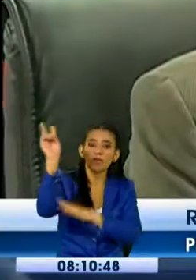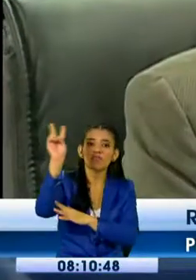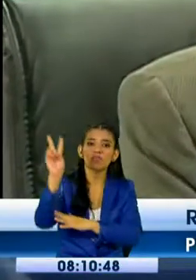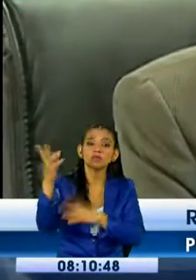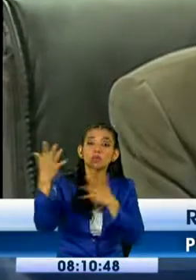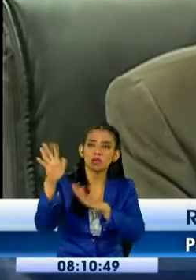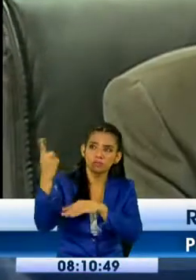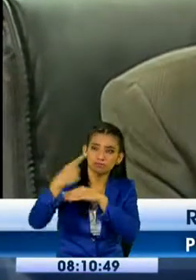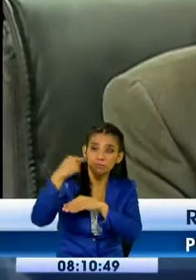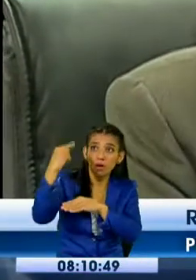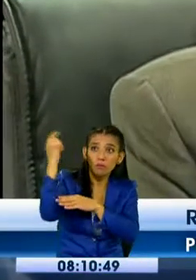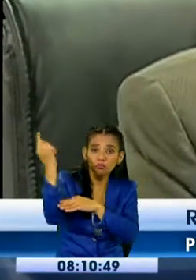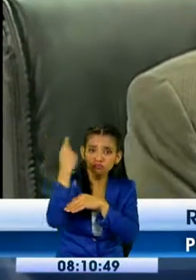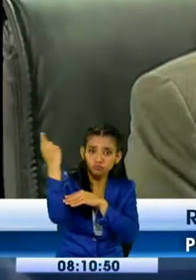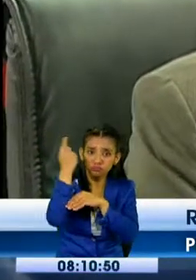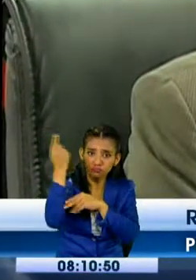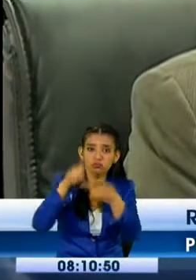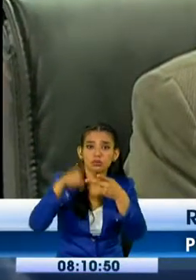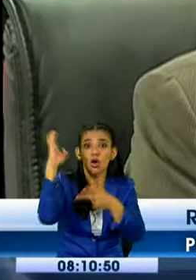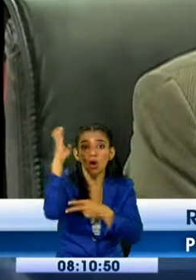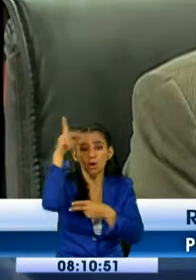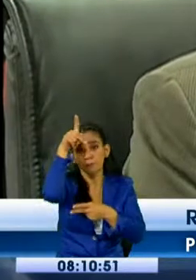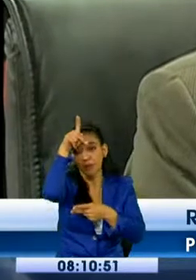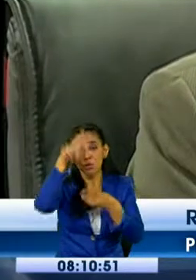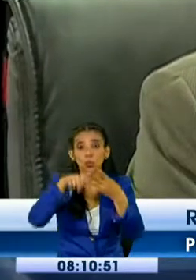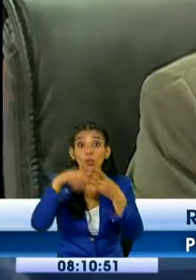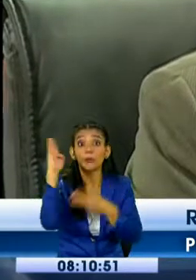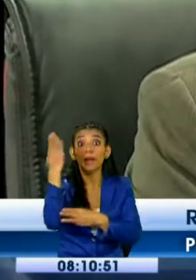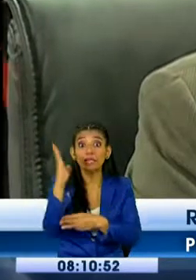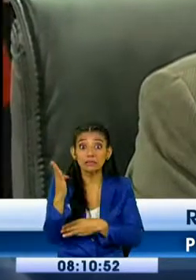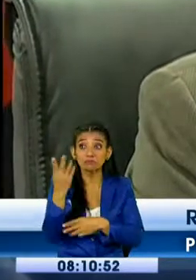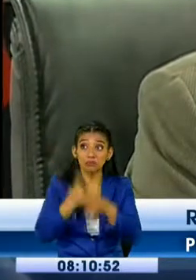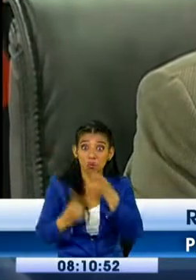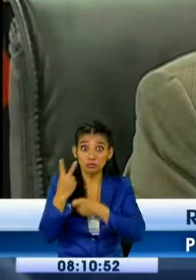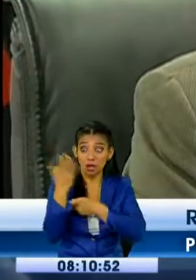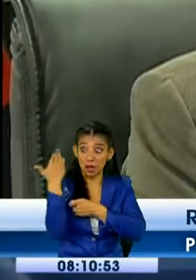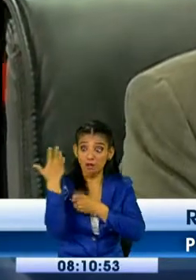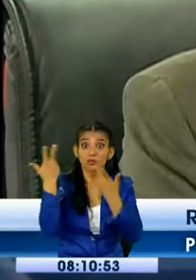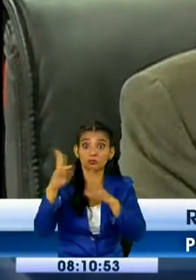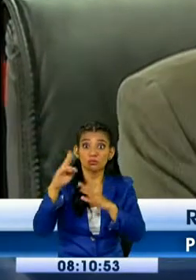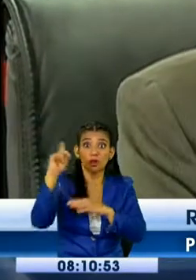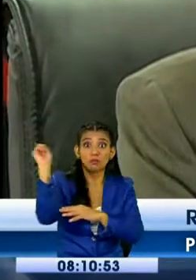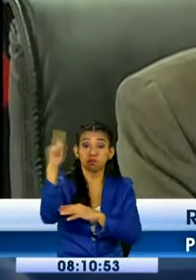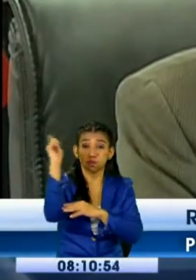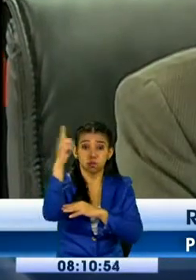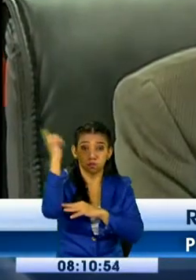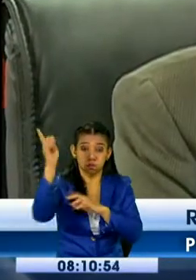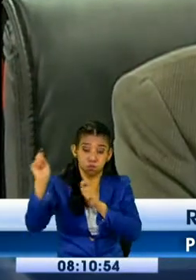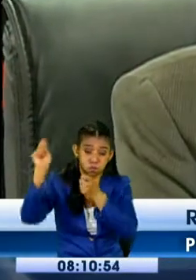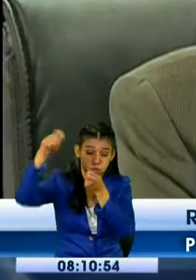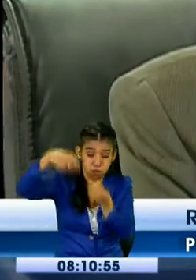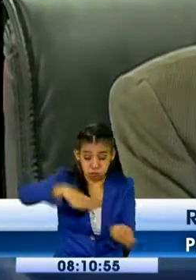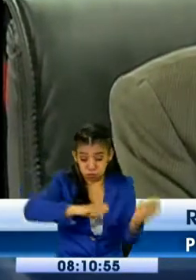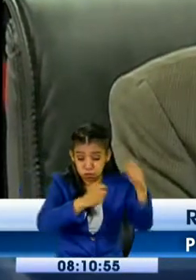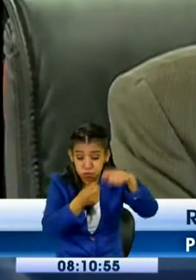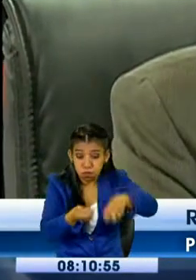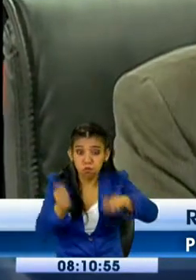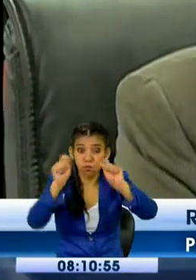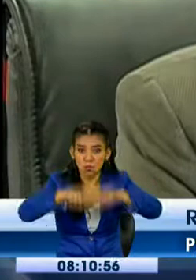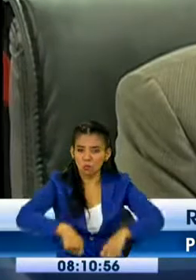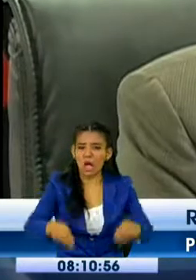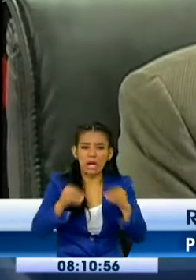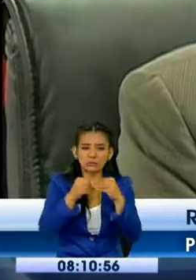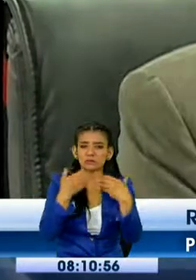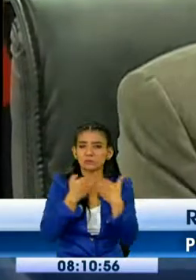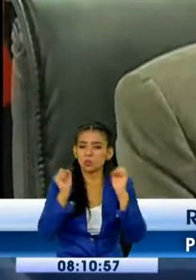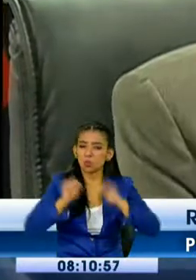helicóptero. Estamos contactando Colombia, Perú, Brasil, que hace 2 años nos mandó un avión cisterna para tener mucho más equipo